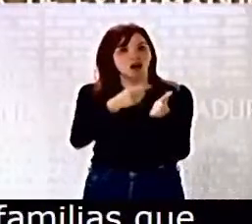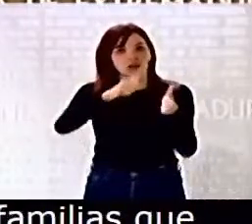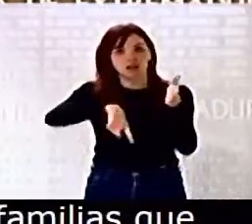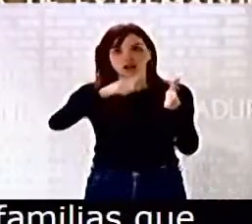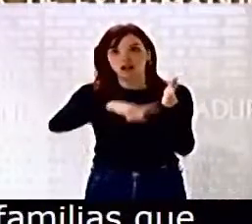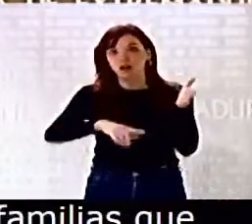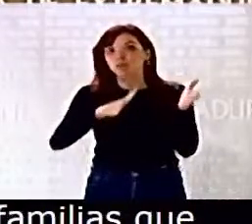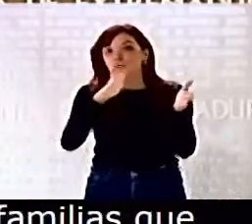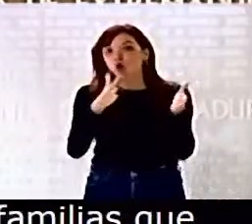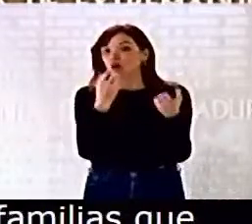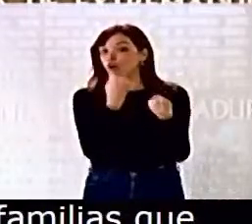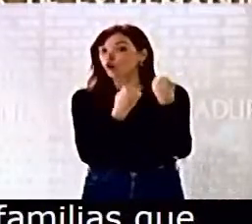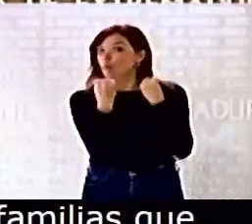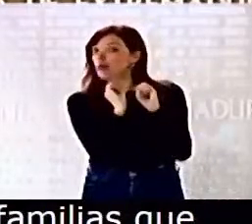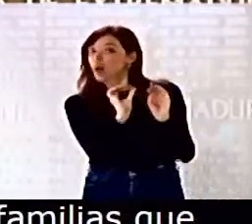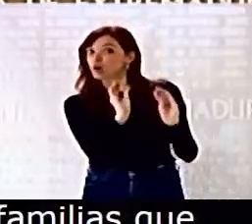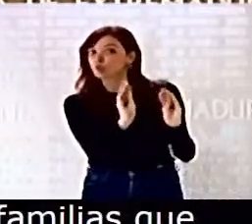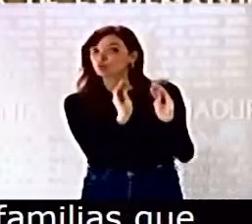condiciones económicas